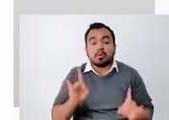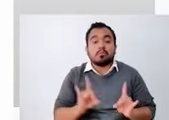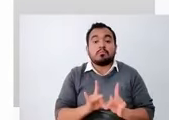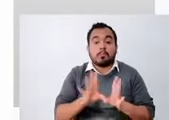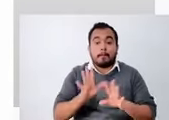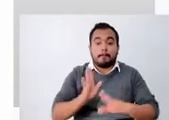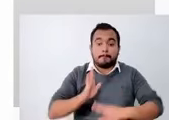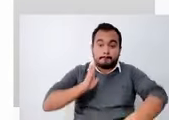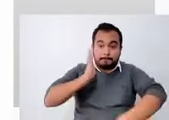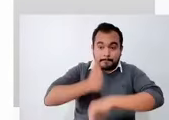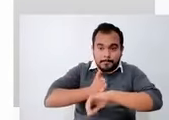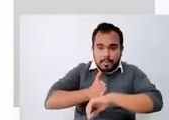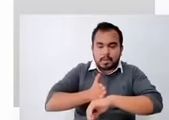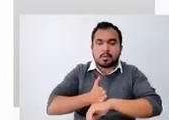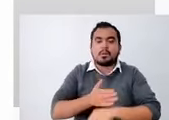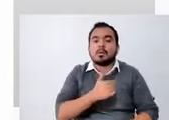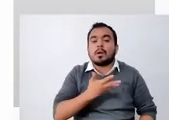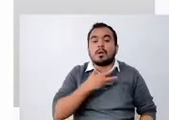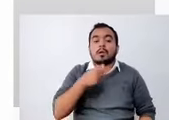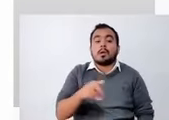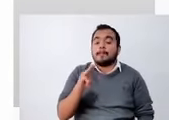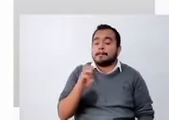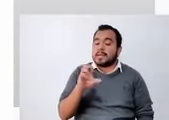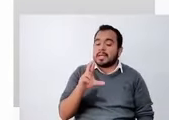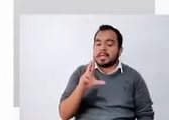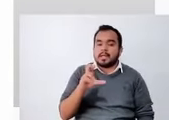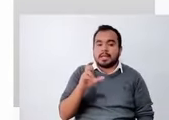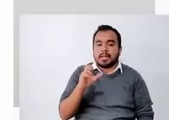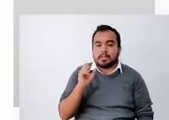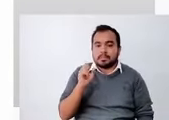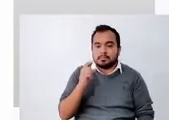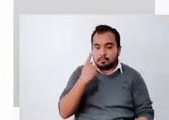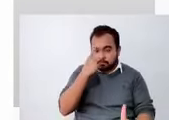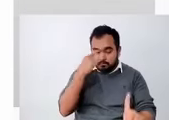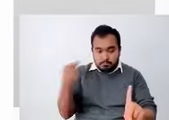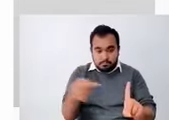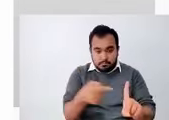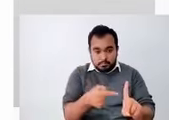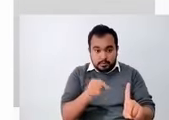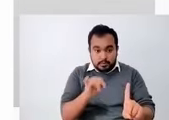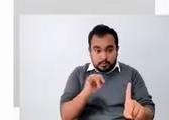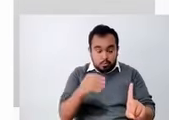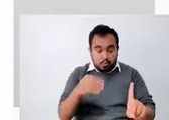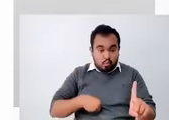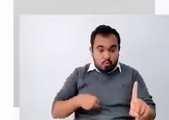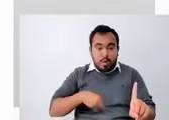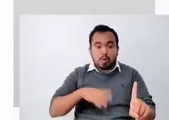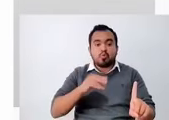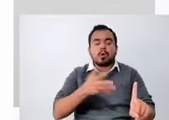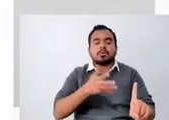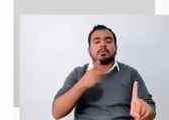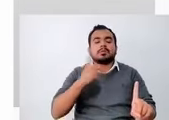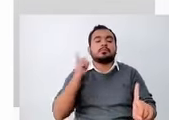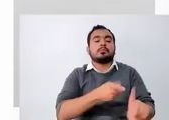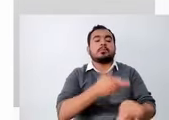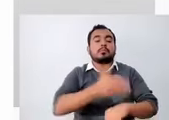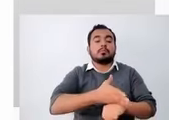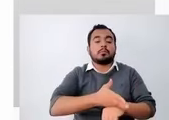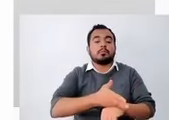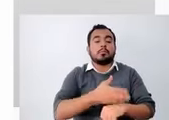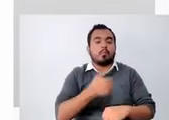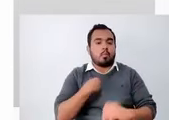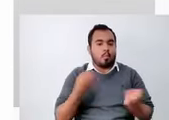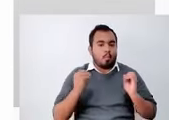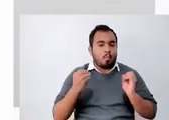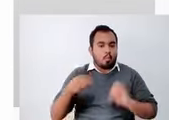nos basamos en el merecimiento. No se puede punir a las personas por cosas que no han hecho, principio de culpabilidad, no se puede punir a las personas más de lo que se